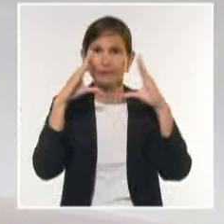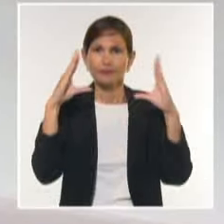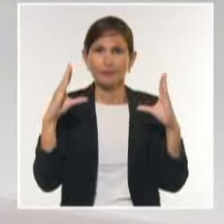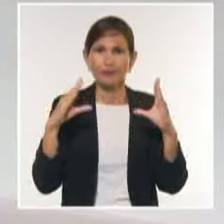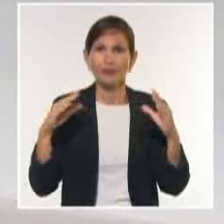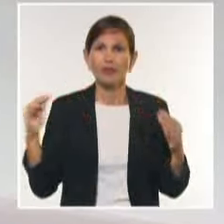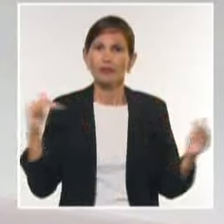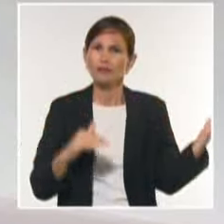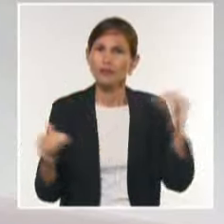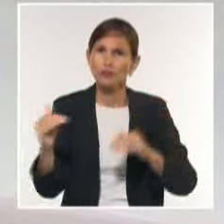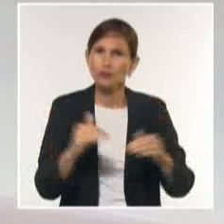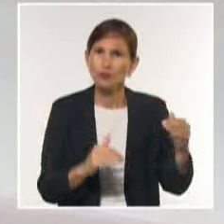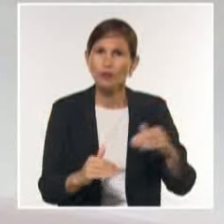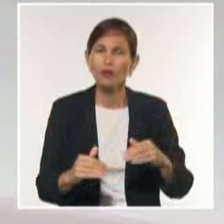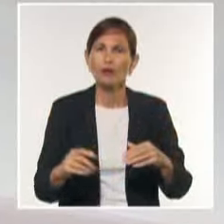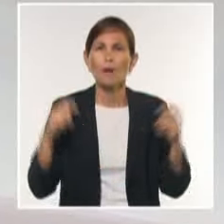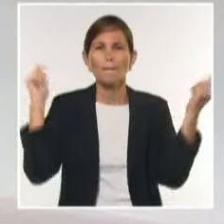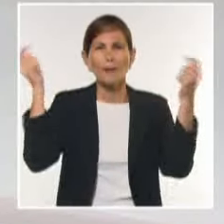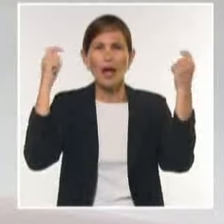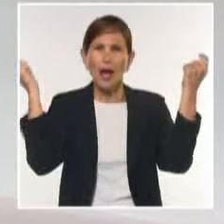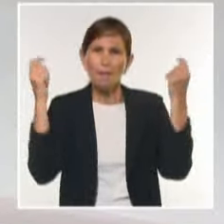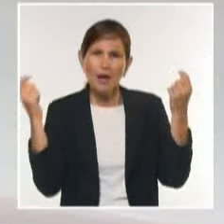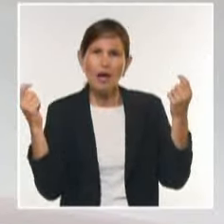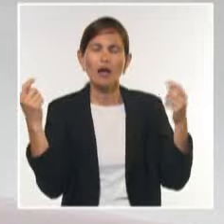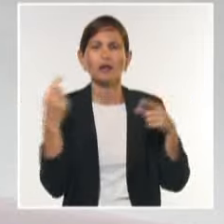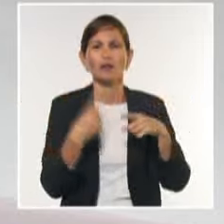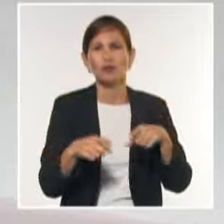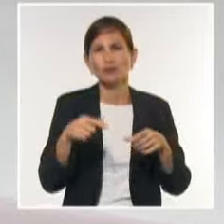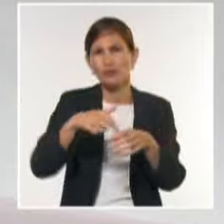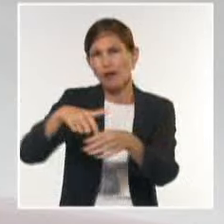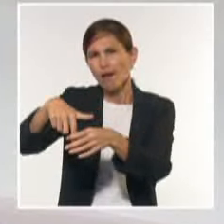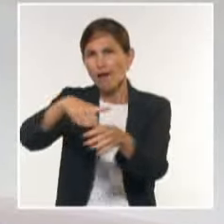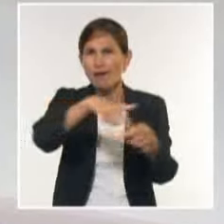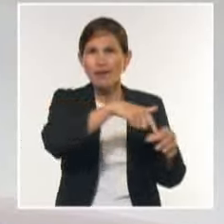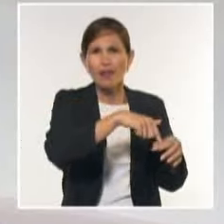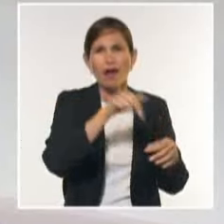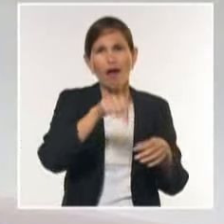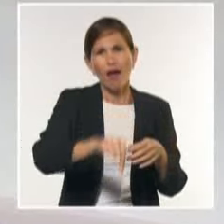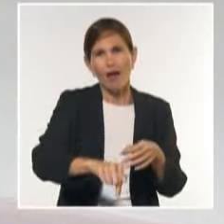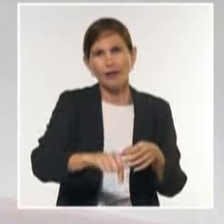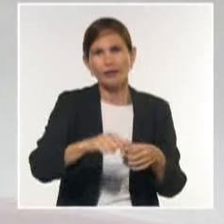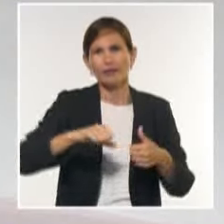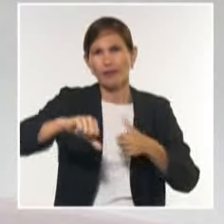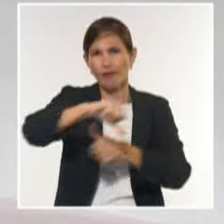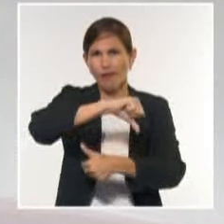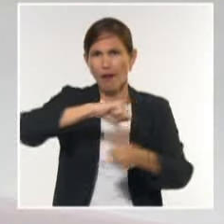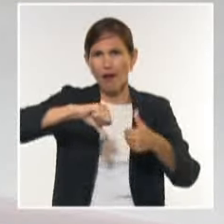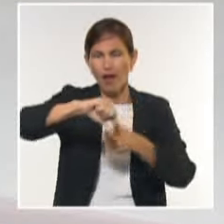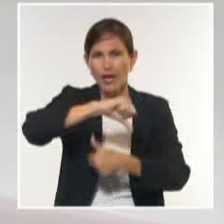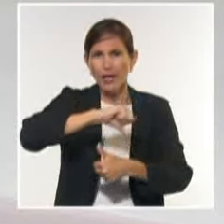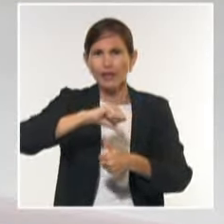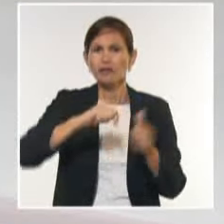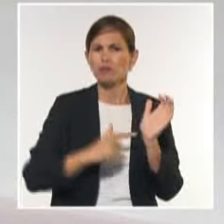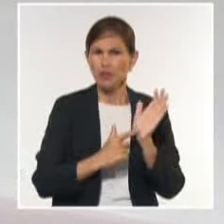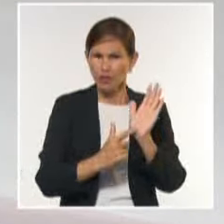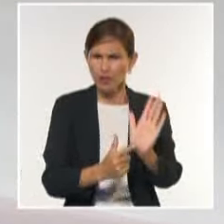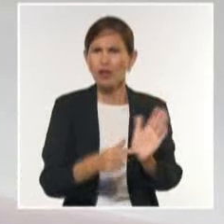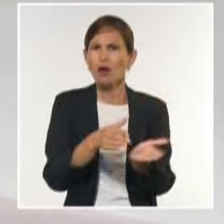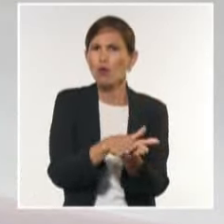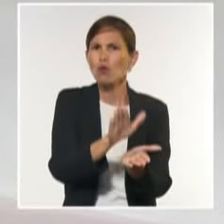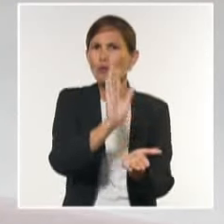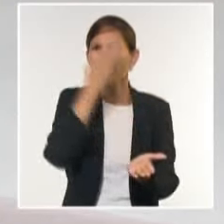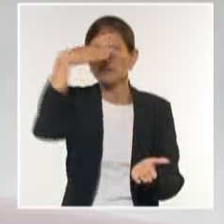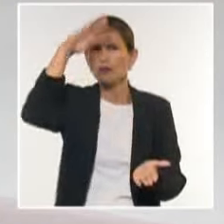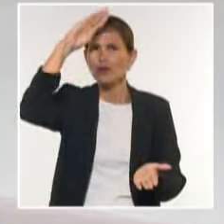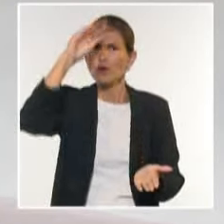de Granada, Bahamas y San Cristóbal y Nieves a las naciones que destacan el compromiso de la isla con un sistema